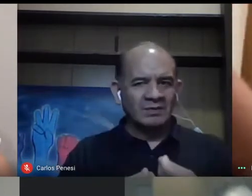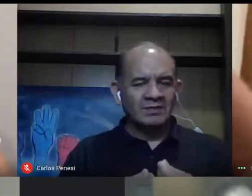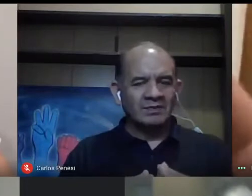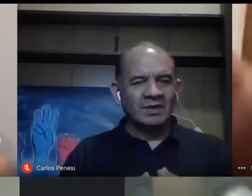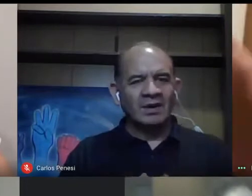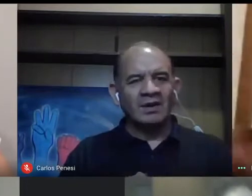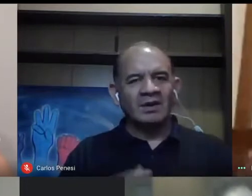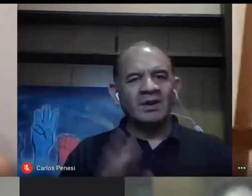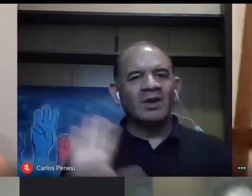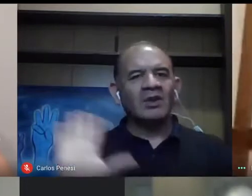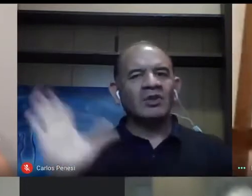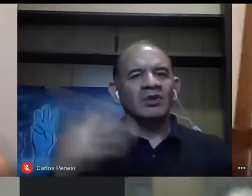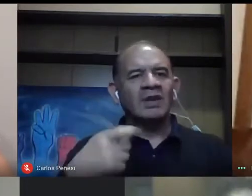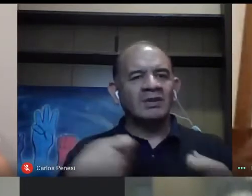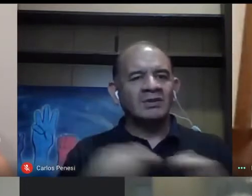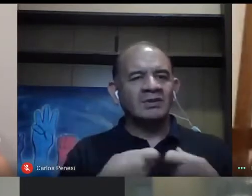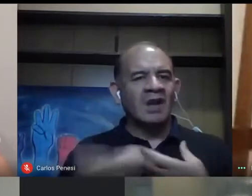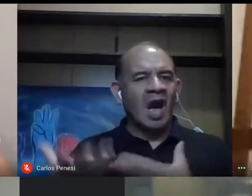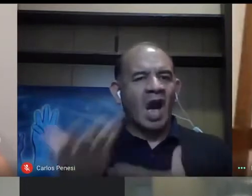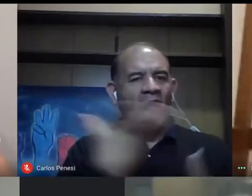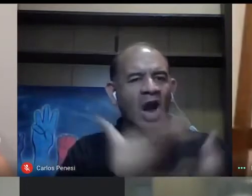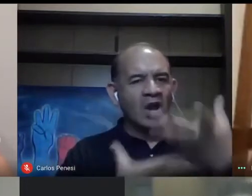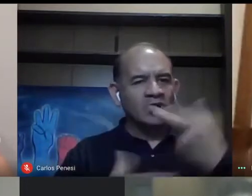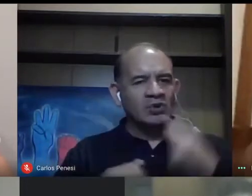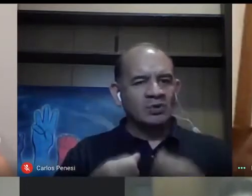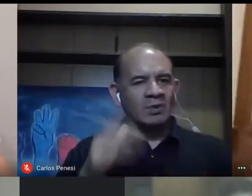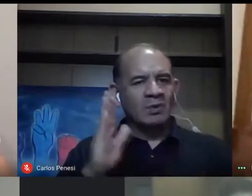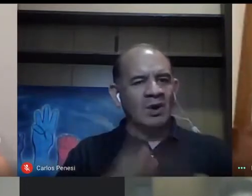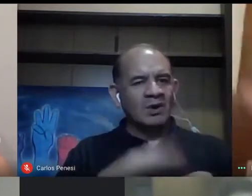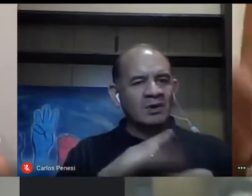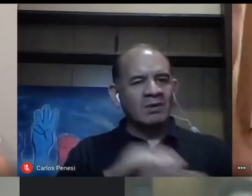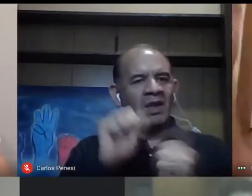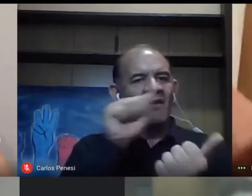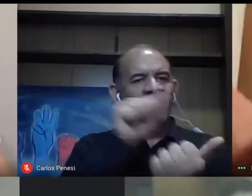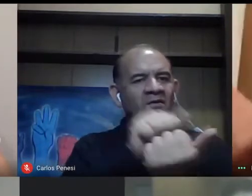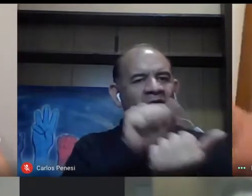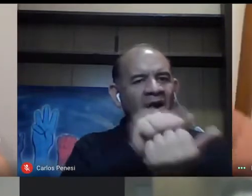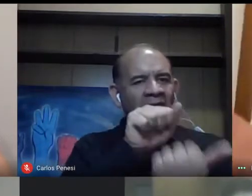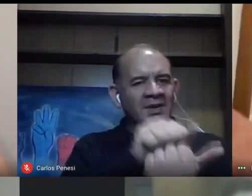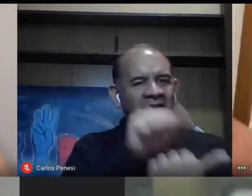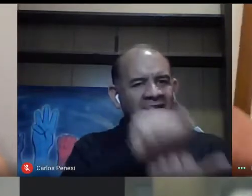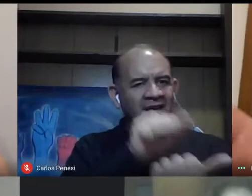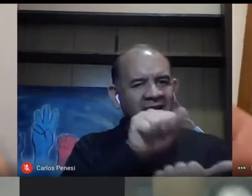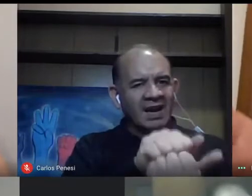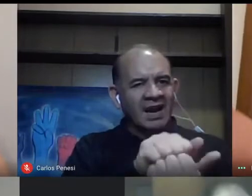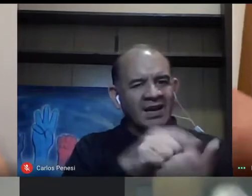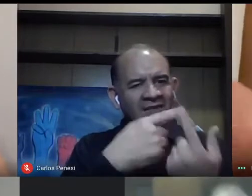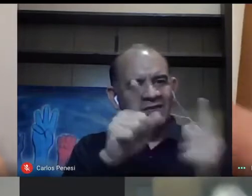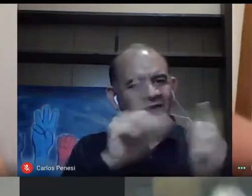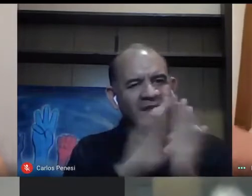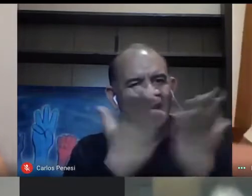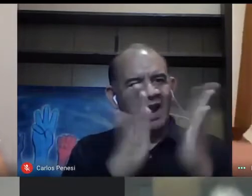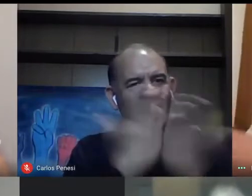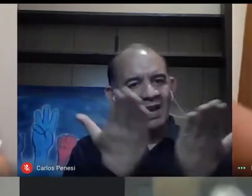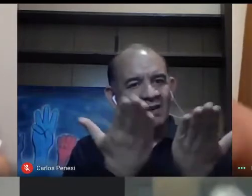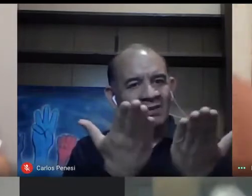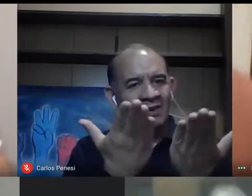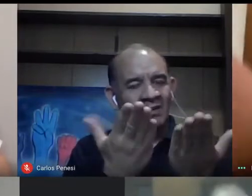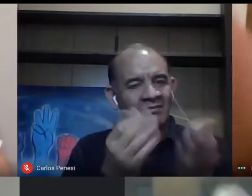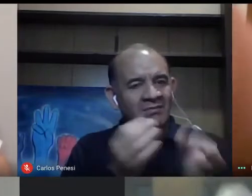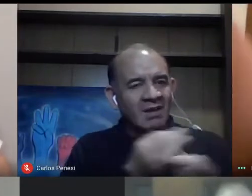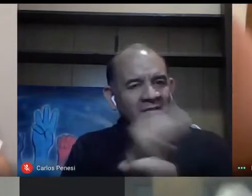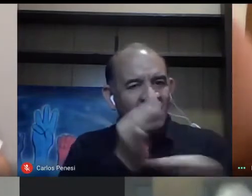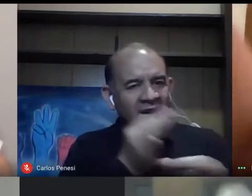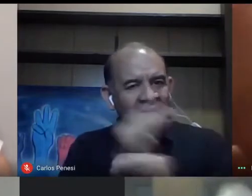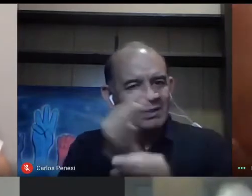las organizaciones que hacemos los materiales accesibles, de las mismas personas con discapacidad, que son quienes utilizan y